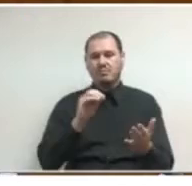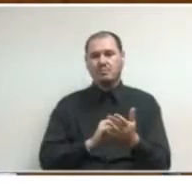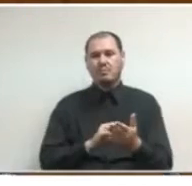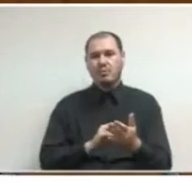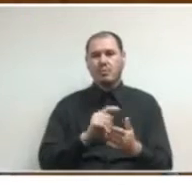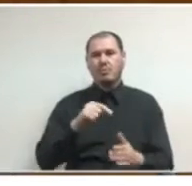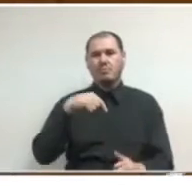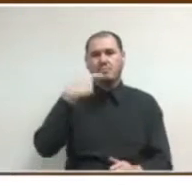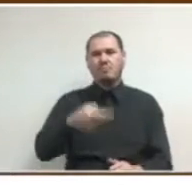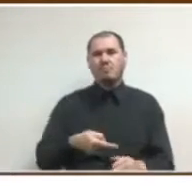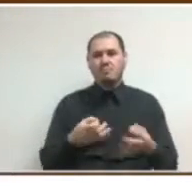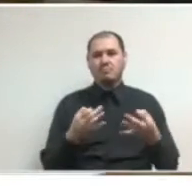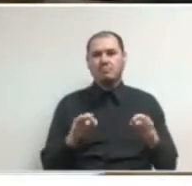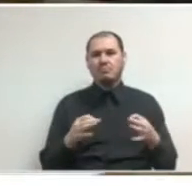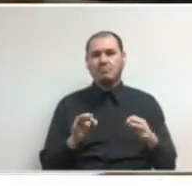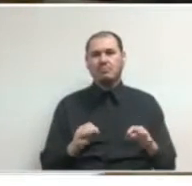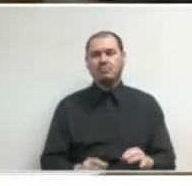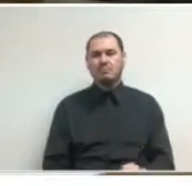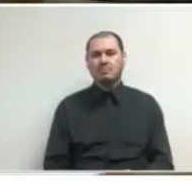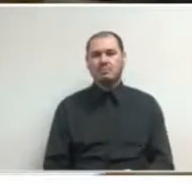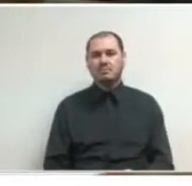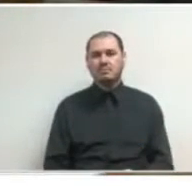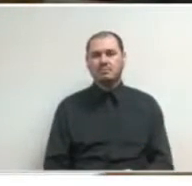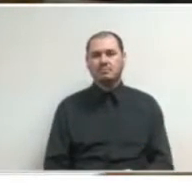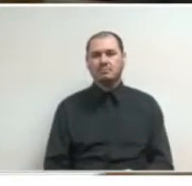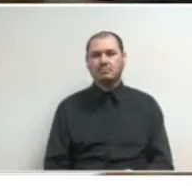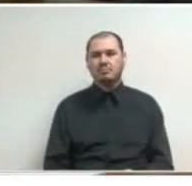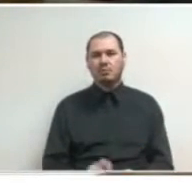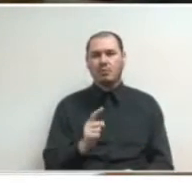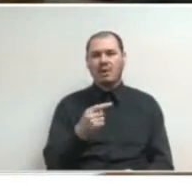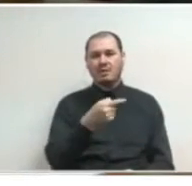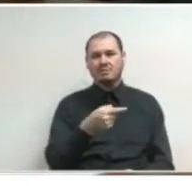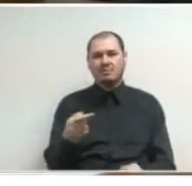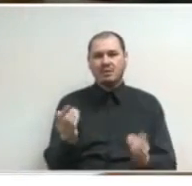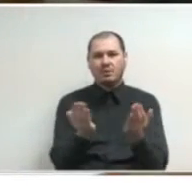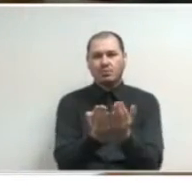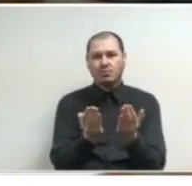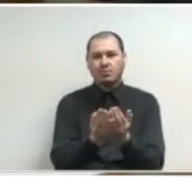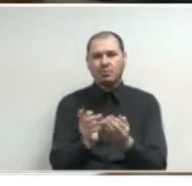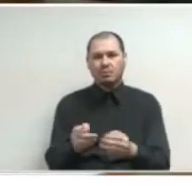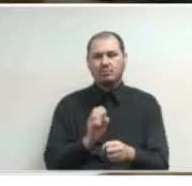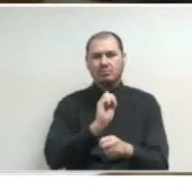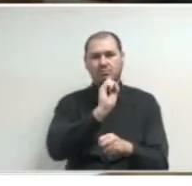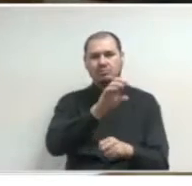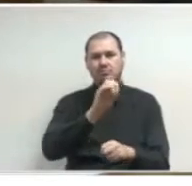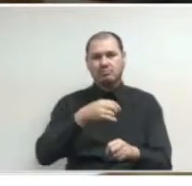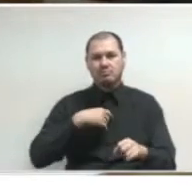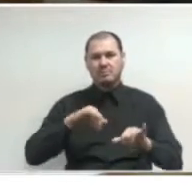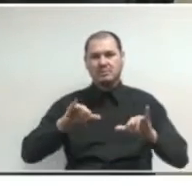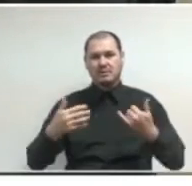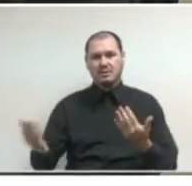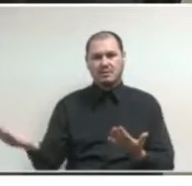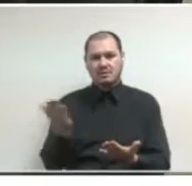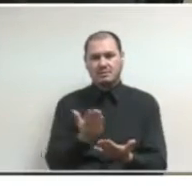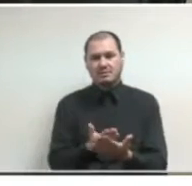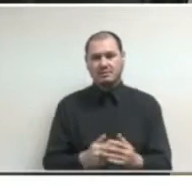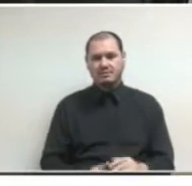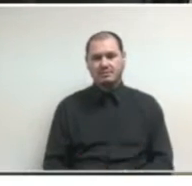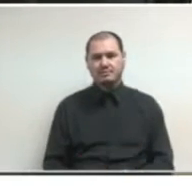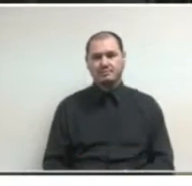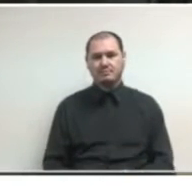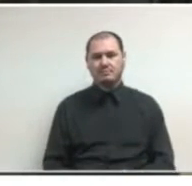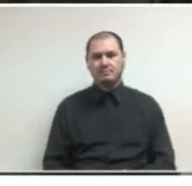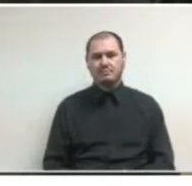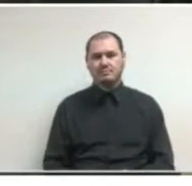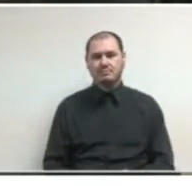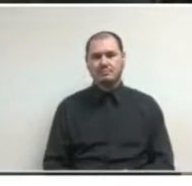día el próximo miércoles. Yo tengo que ir a ministro allá, ya, ambue, a ti, pero bueno, esa vez miércoles, gustaba, pe, ya todo eso,